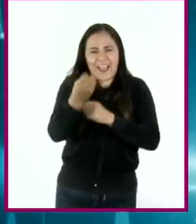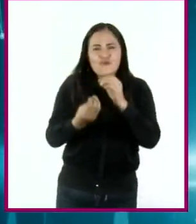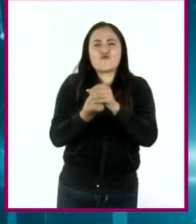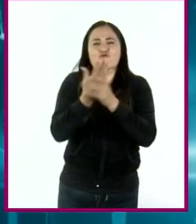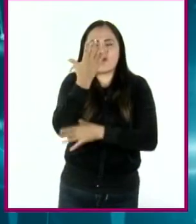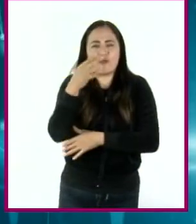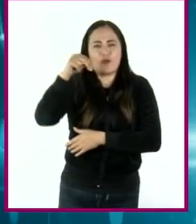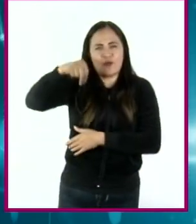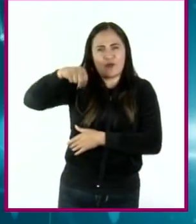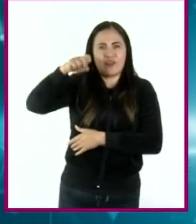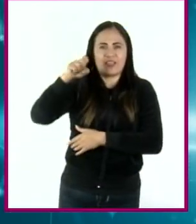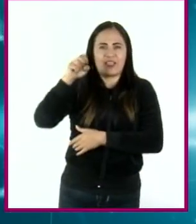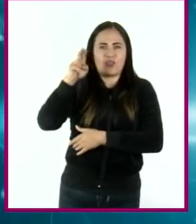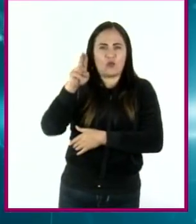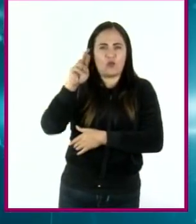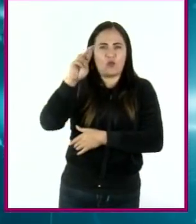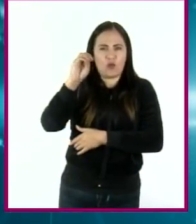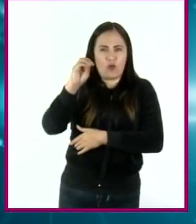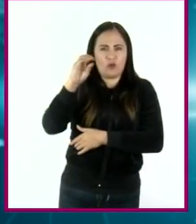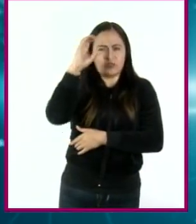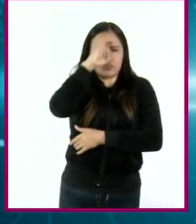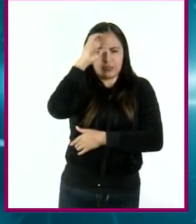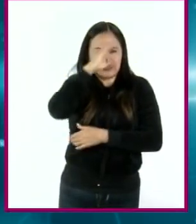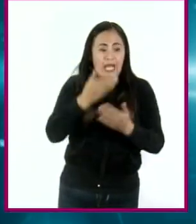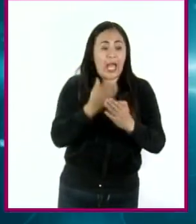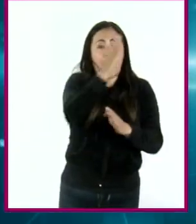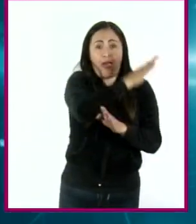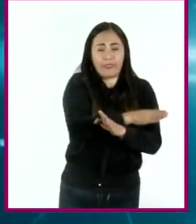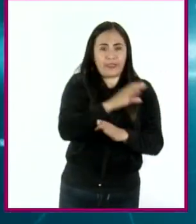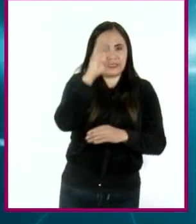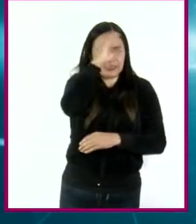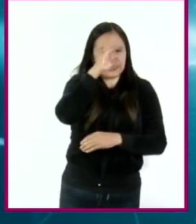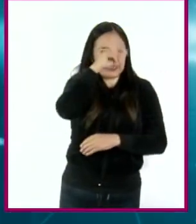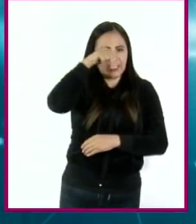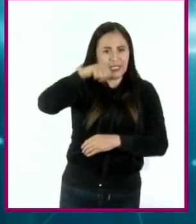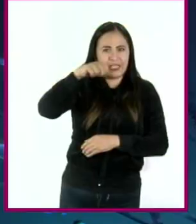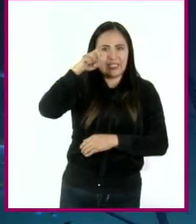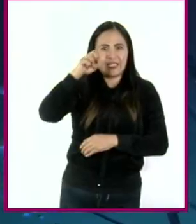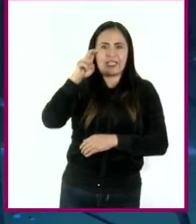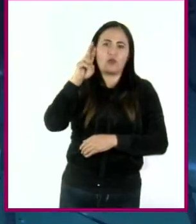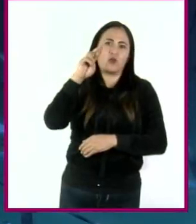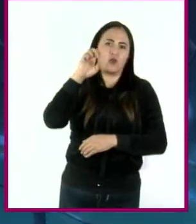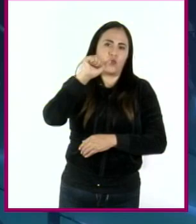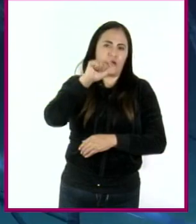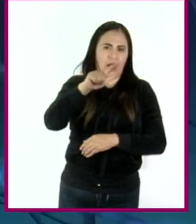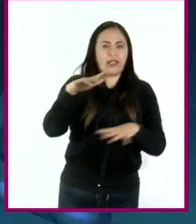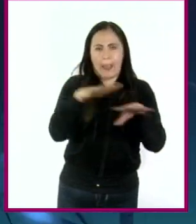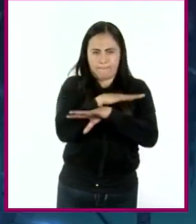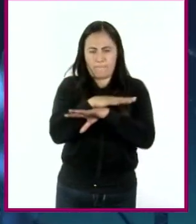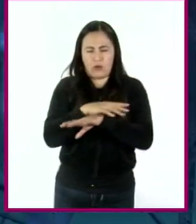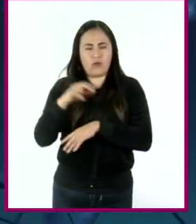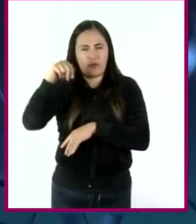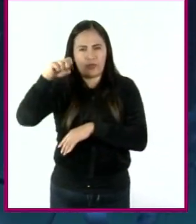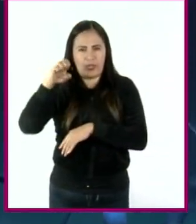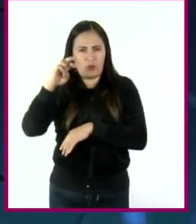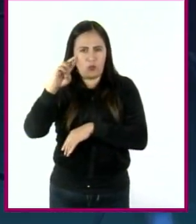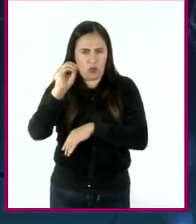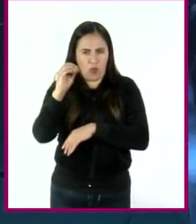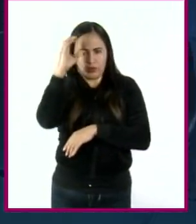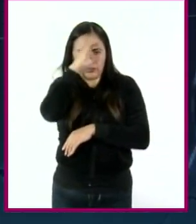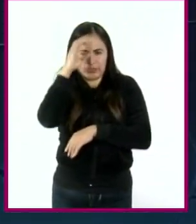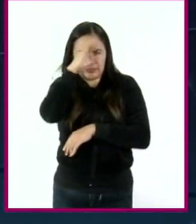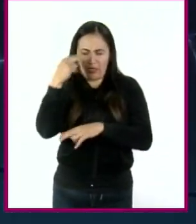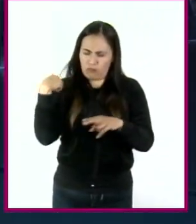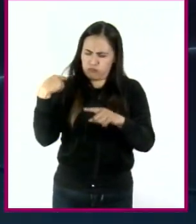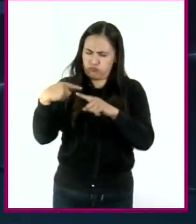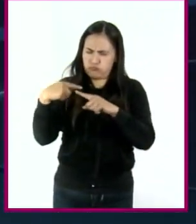neurociencia. Llamada en sus inicios ciencia neural, la neurociencia, pese a su corto tiempo de vida, se ha convertido en